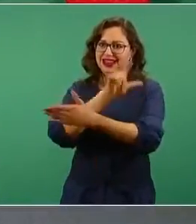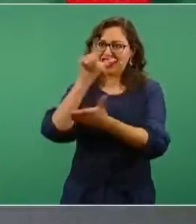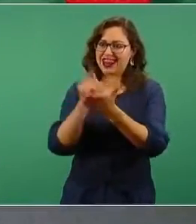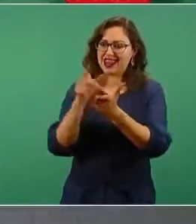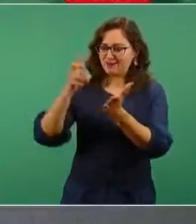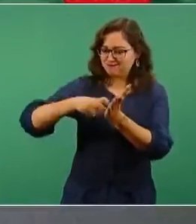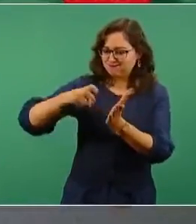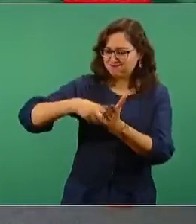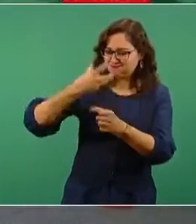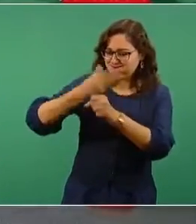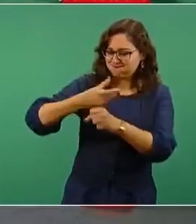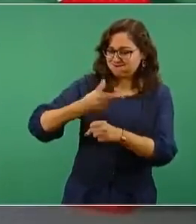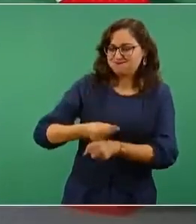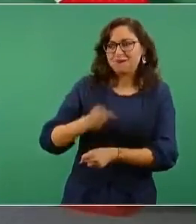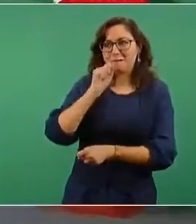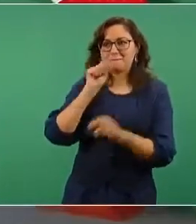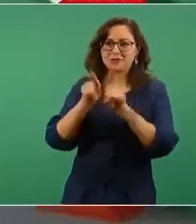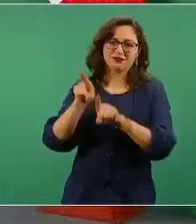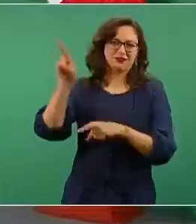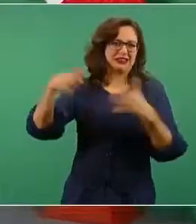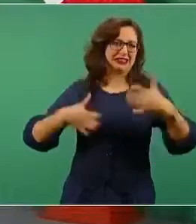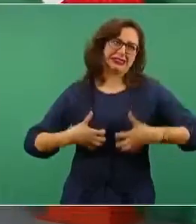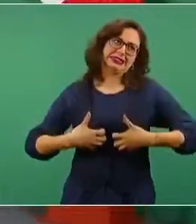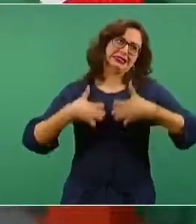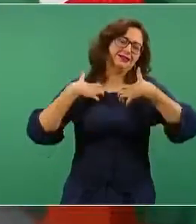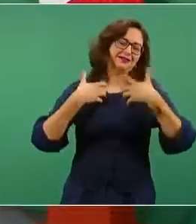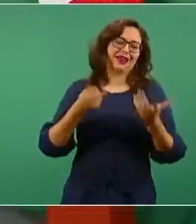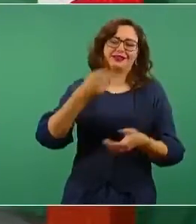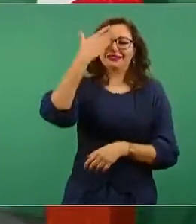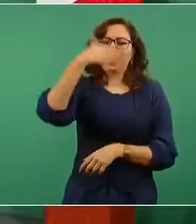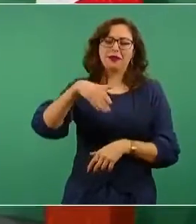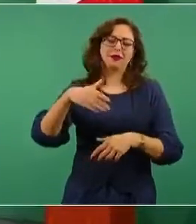porque ya hablé de Iberdrola